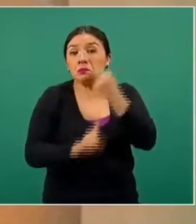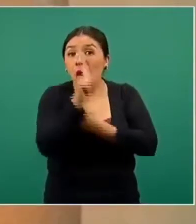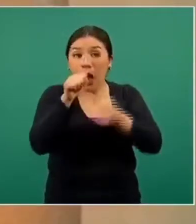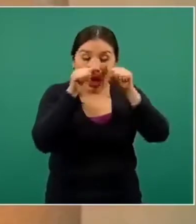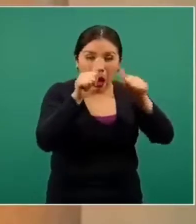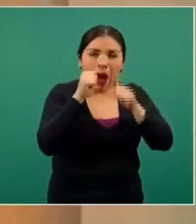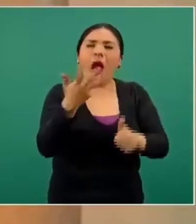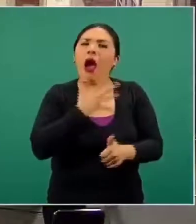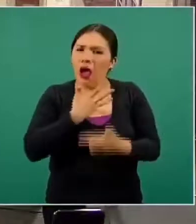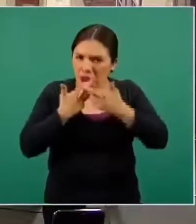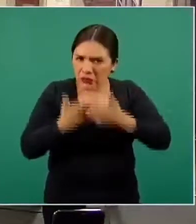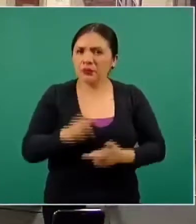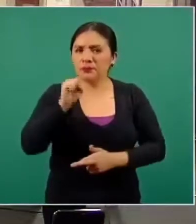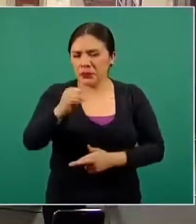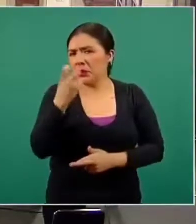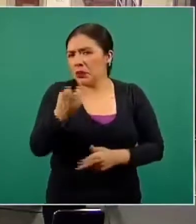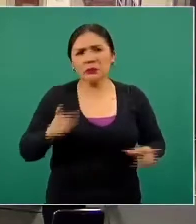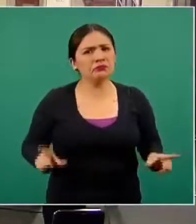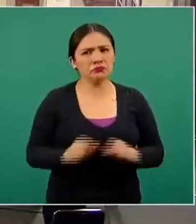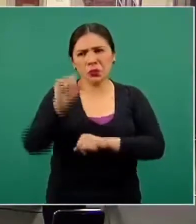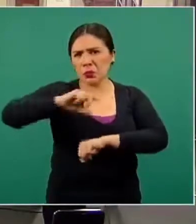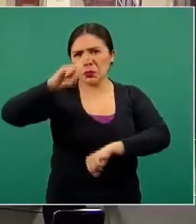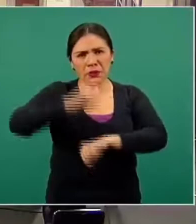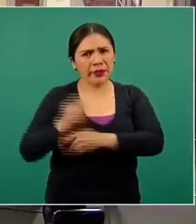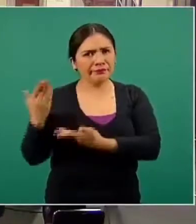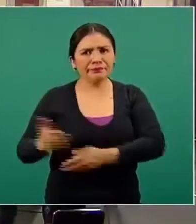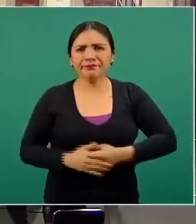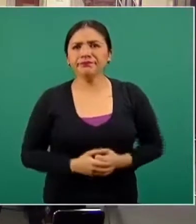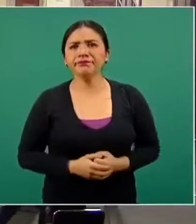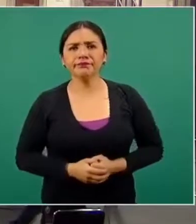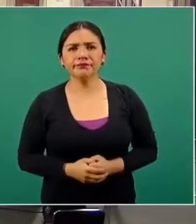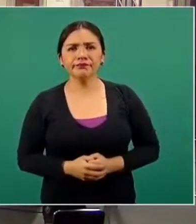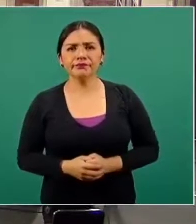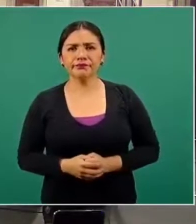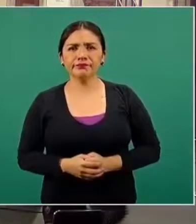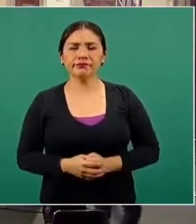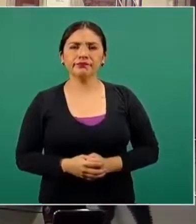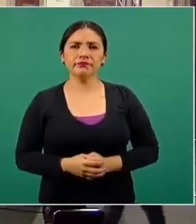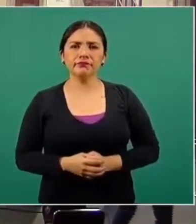este tipo de pacientes. Sería la actualización de este componente.